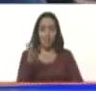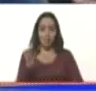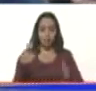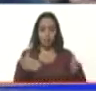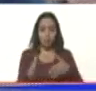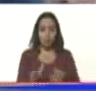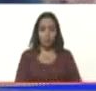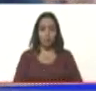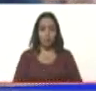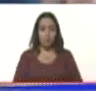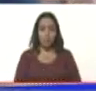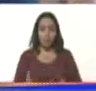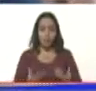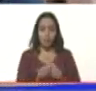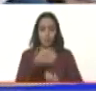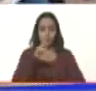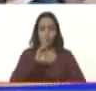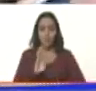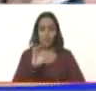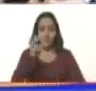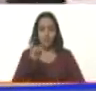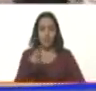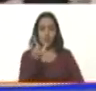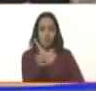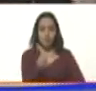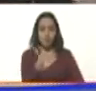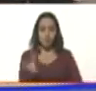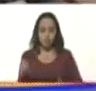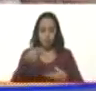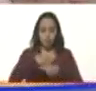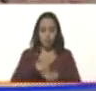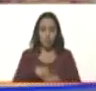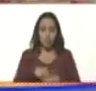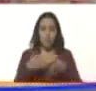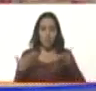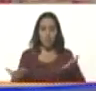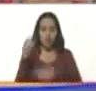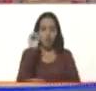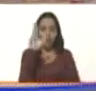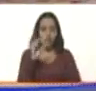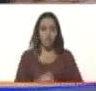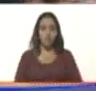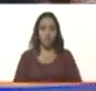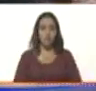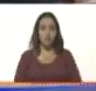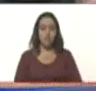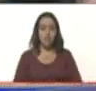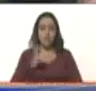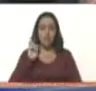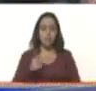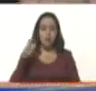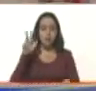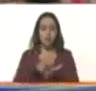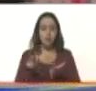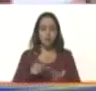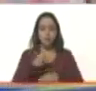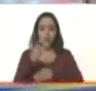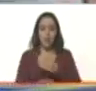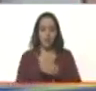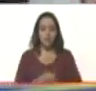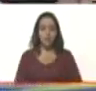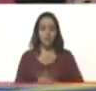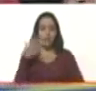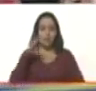el Partido Socialista Unido de Venezuela se incorpora en este gran congreso, presidente, y además aprobaremos el plan de la